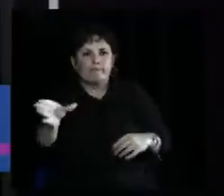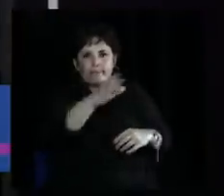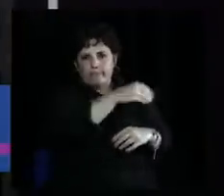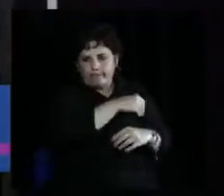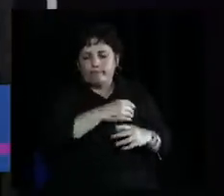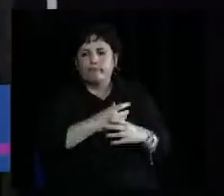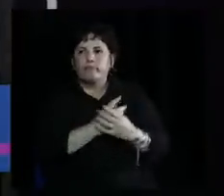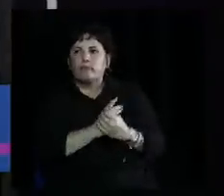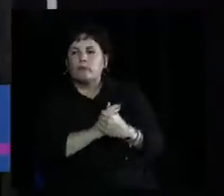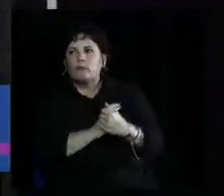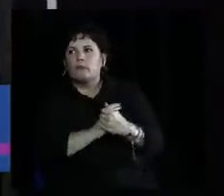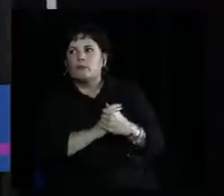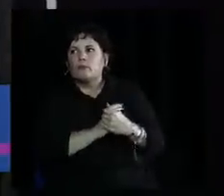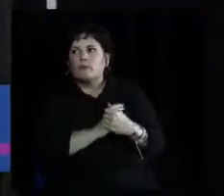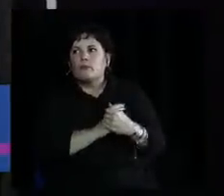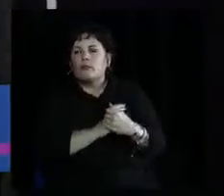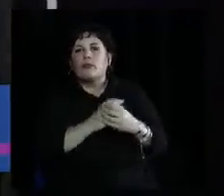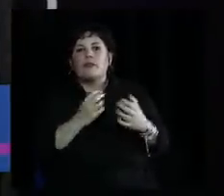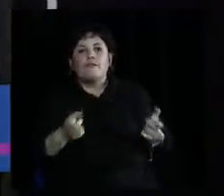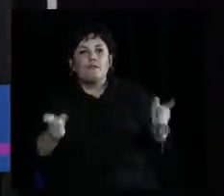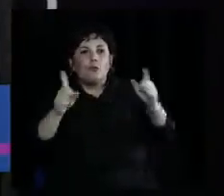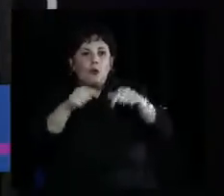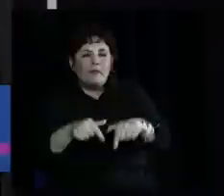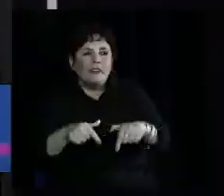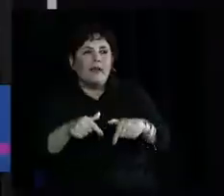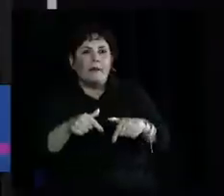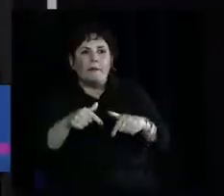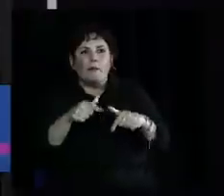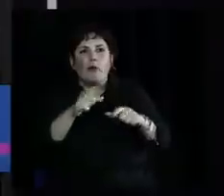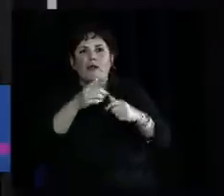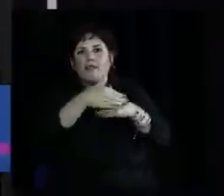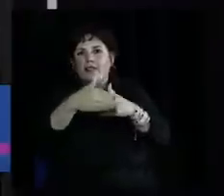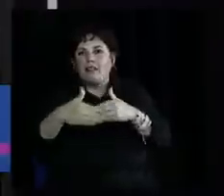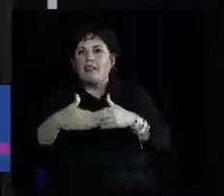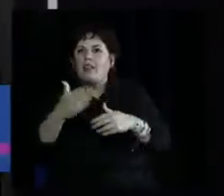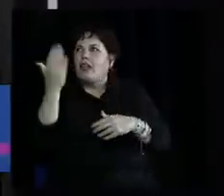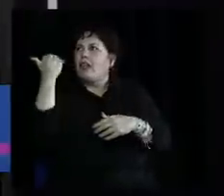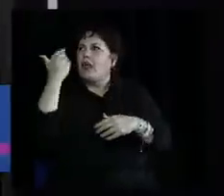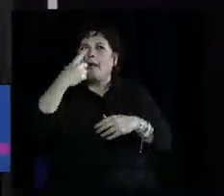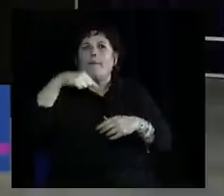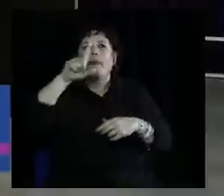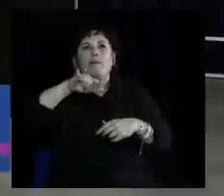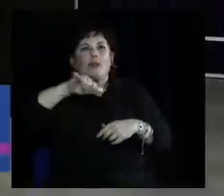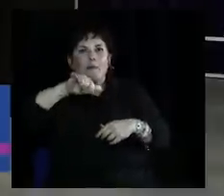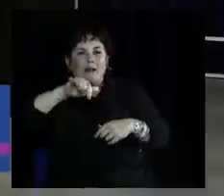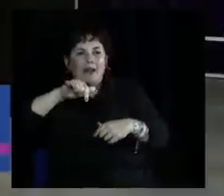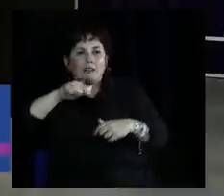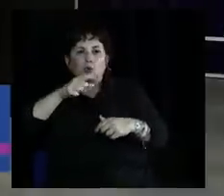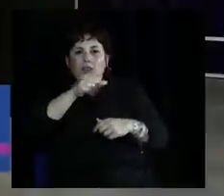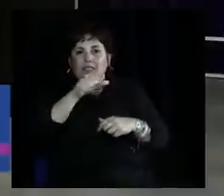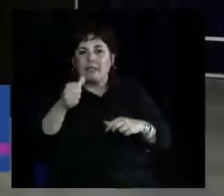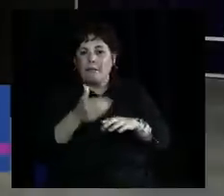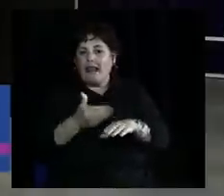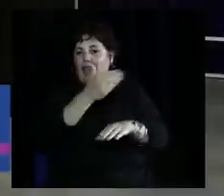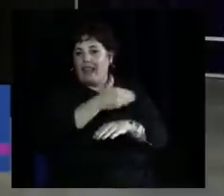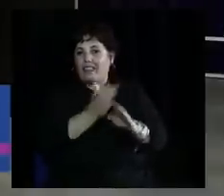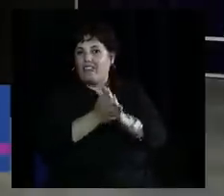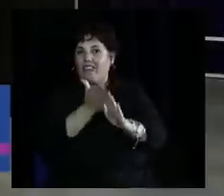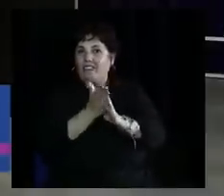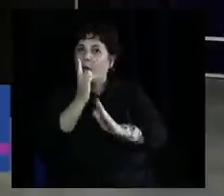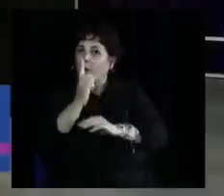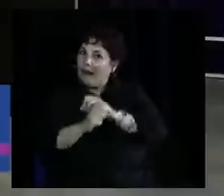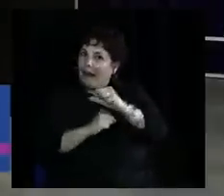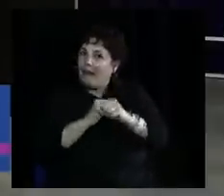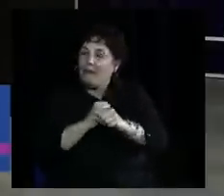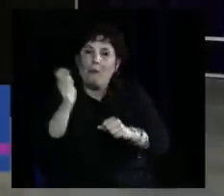toda la audiencia. Volvemos a hablar de la región después del programa especial del 1 de mayo y una semana antes de cumplir un año. Una